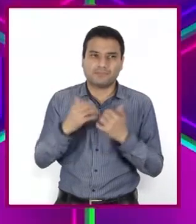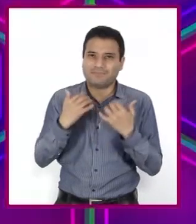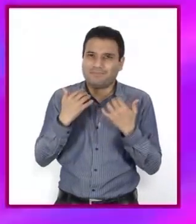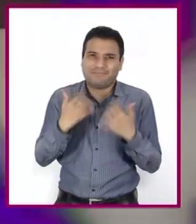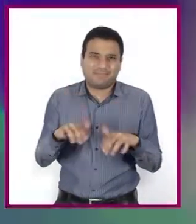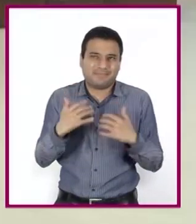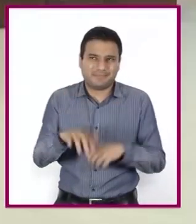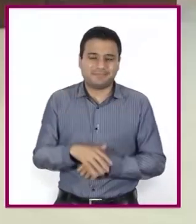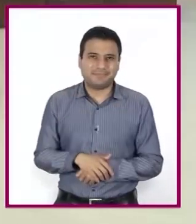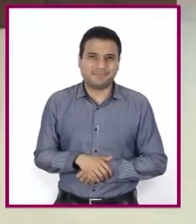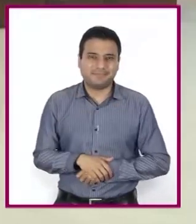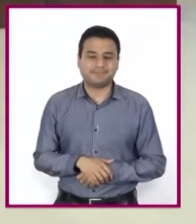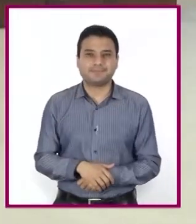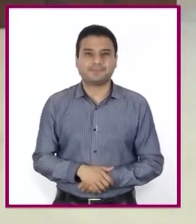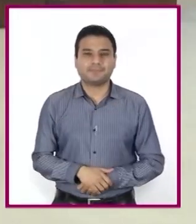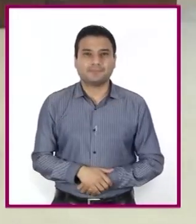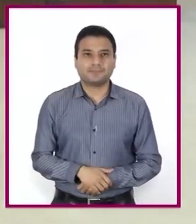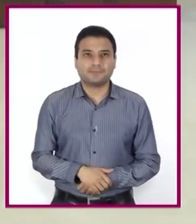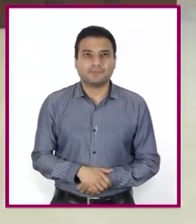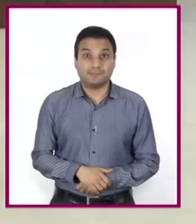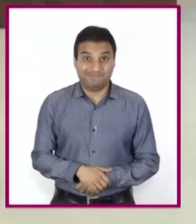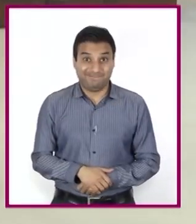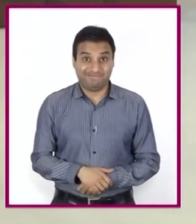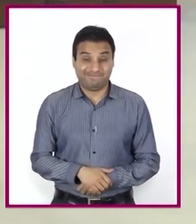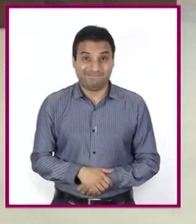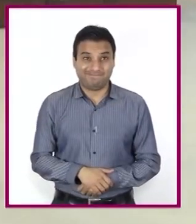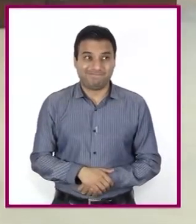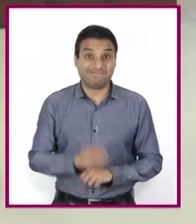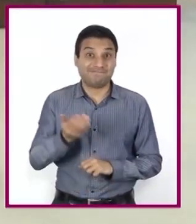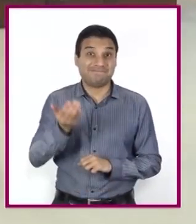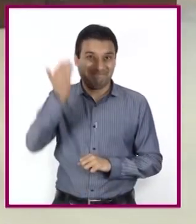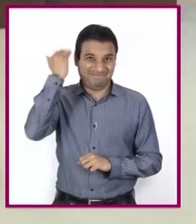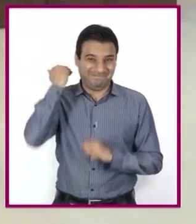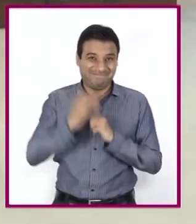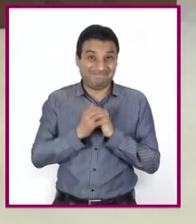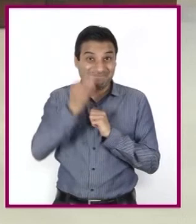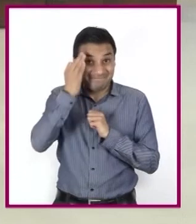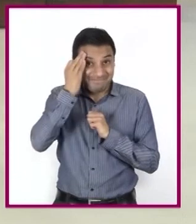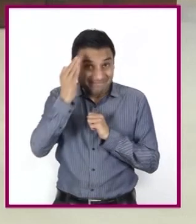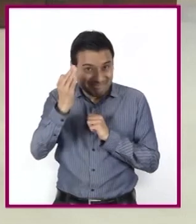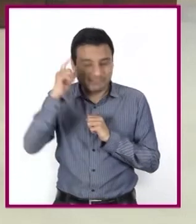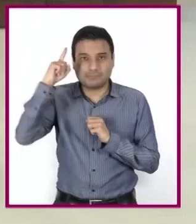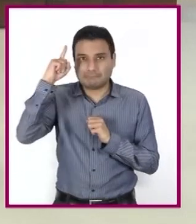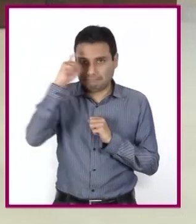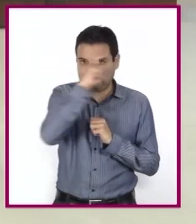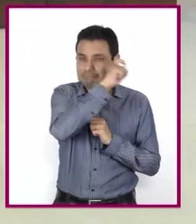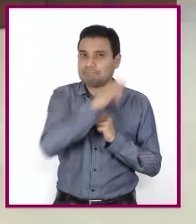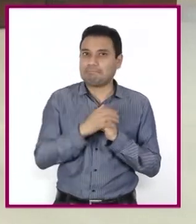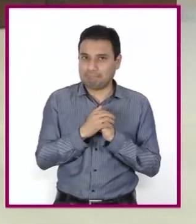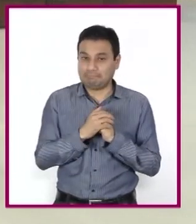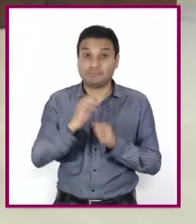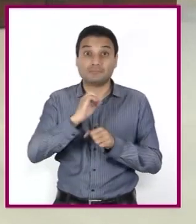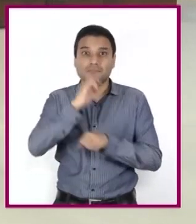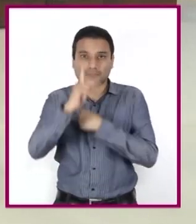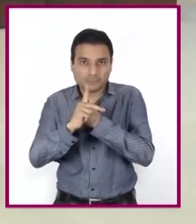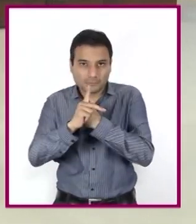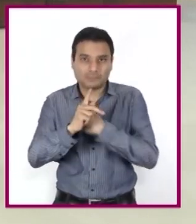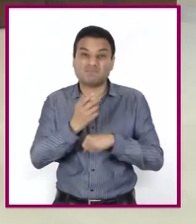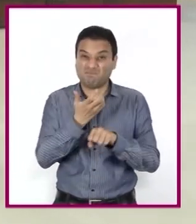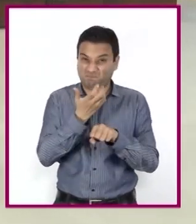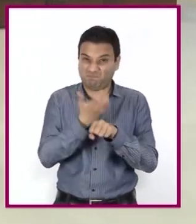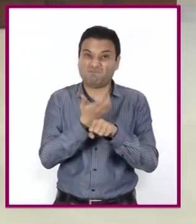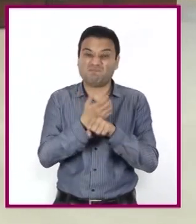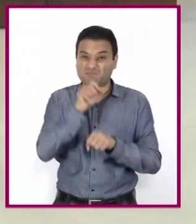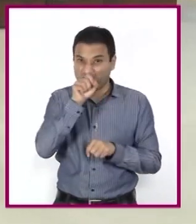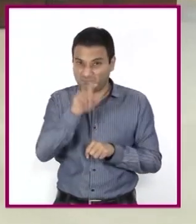esto. Sin duda, la época que estudiamos fue muy complicada para vivir, tanto en Europa como en este lado